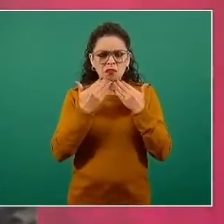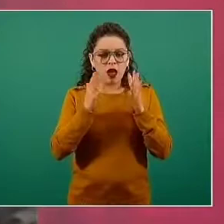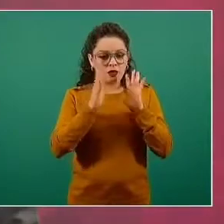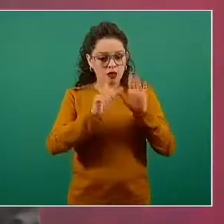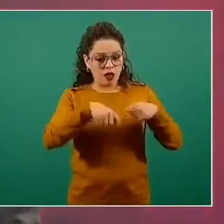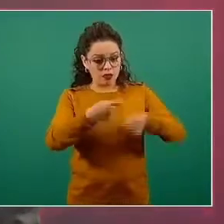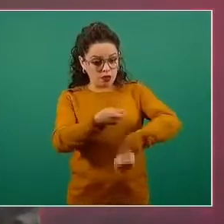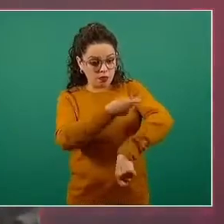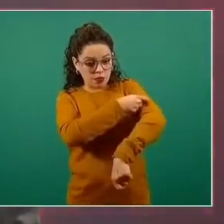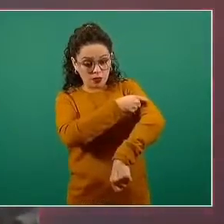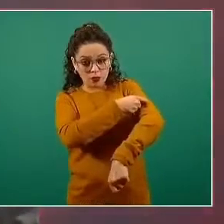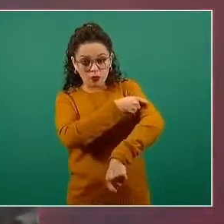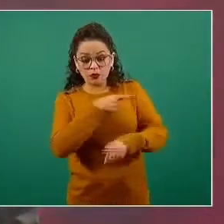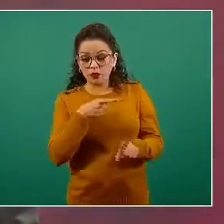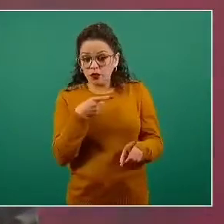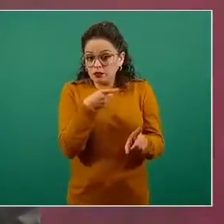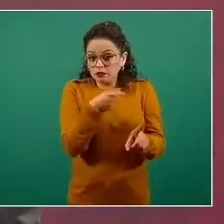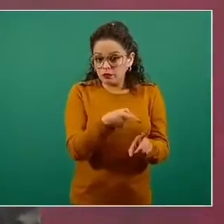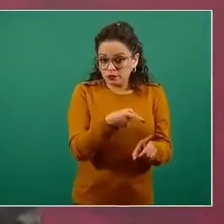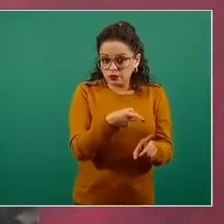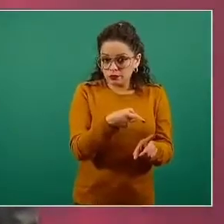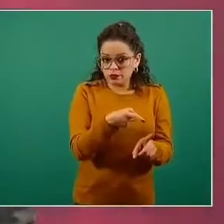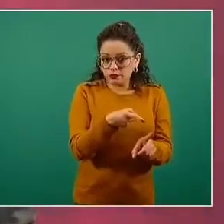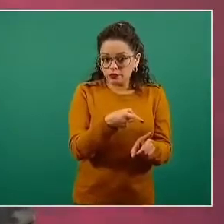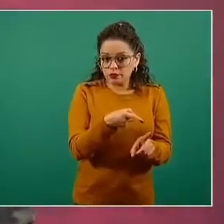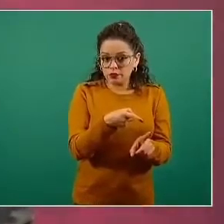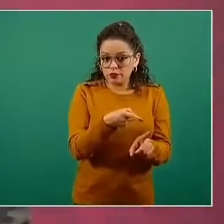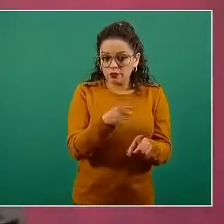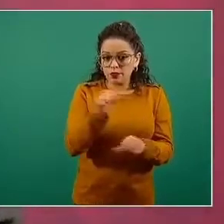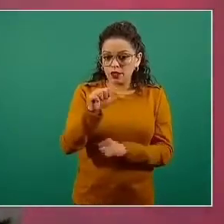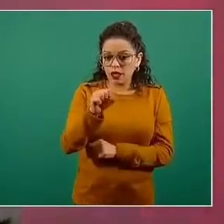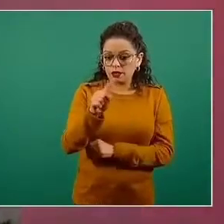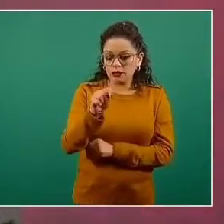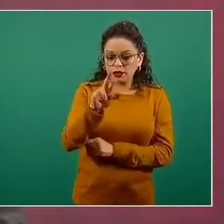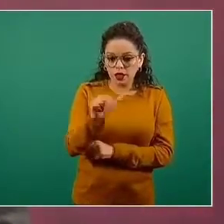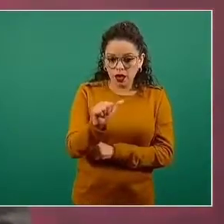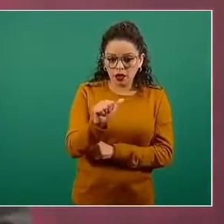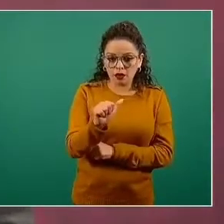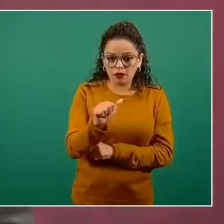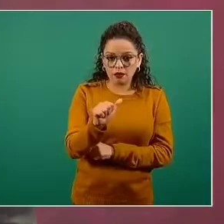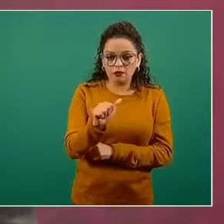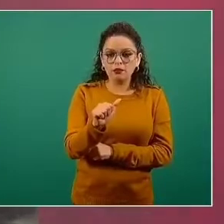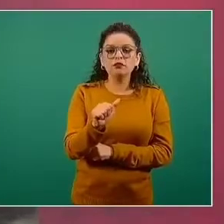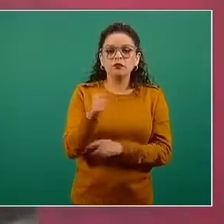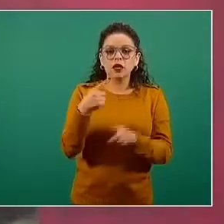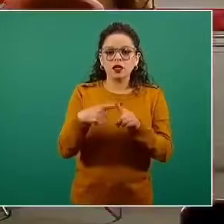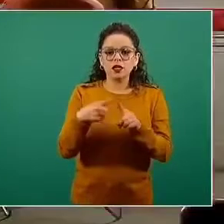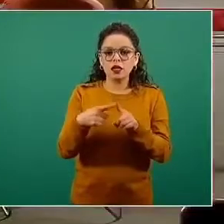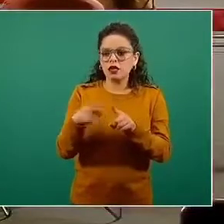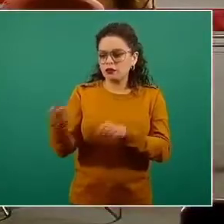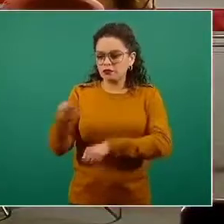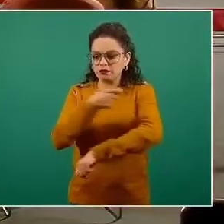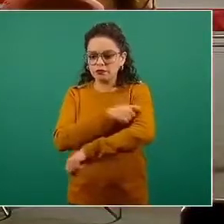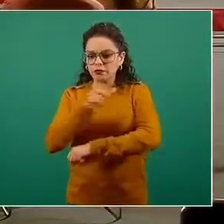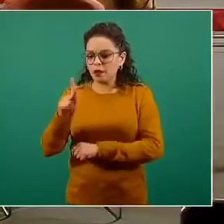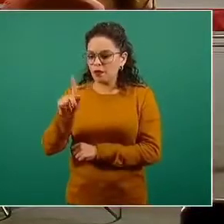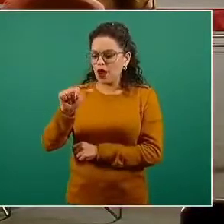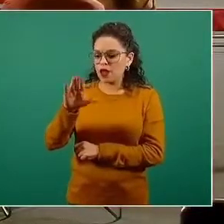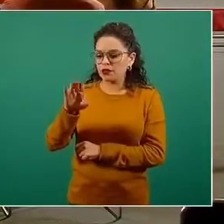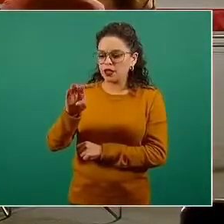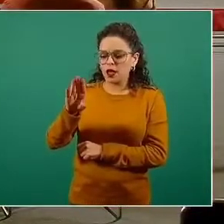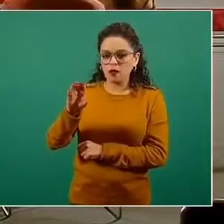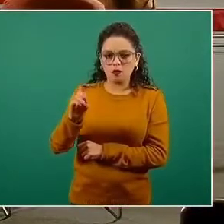con el producto, la vacuna de AstraZeneca, y quienes recibieron el placebo, agua inyectable